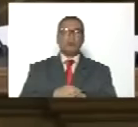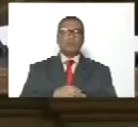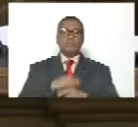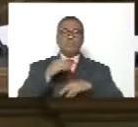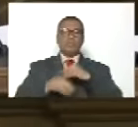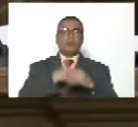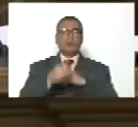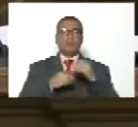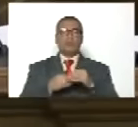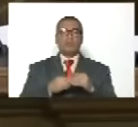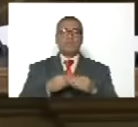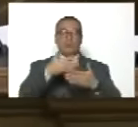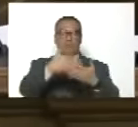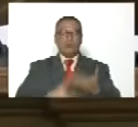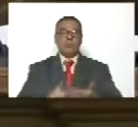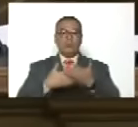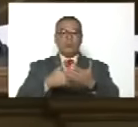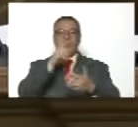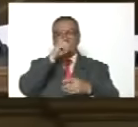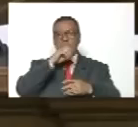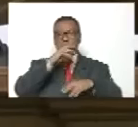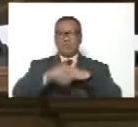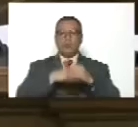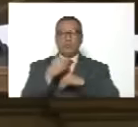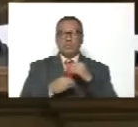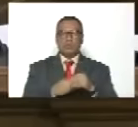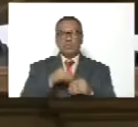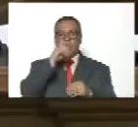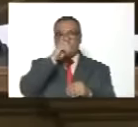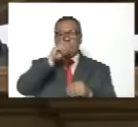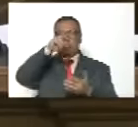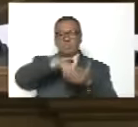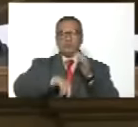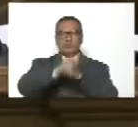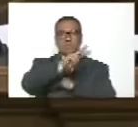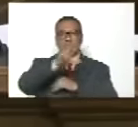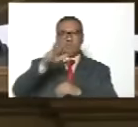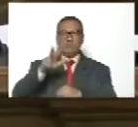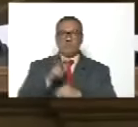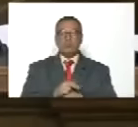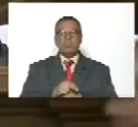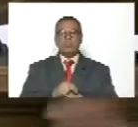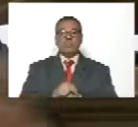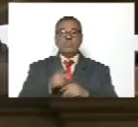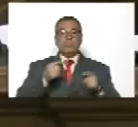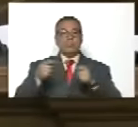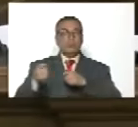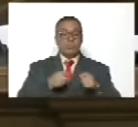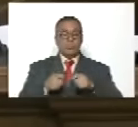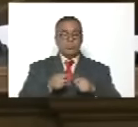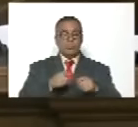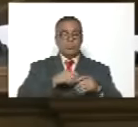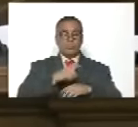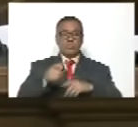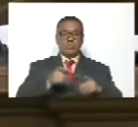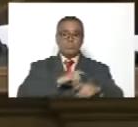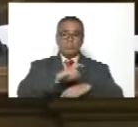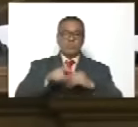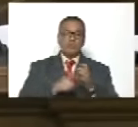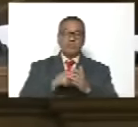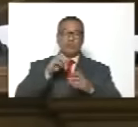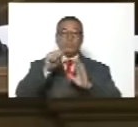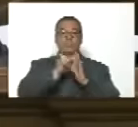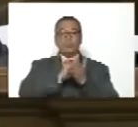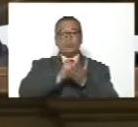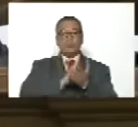mediante la cual adjunta el informe anual correspondiente al año 2023 de la Contraloría General, de acuerdo a lo consagrado